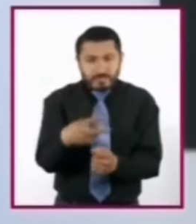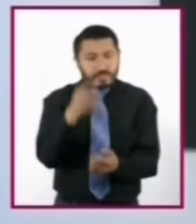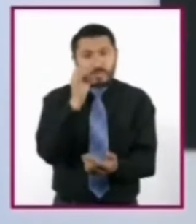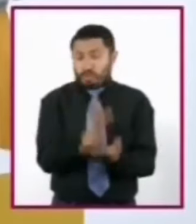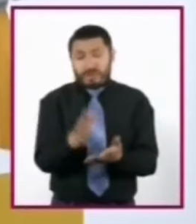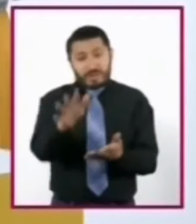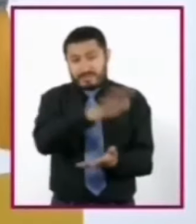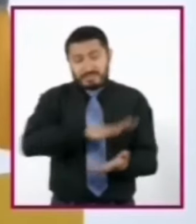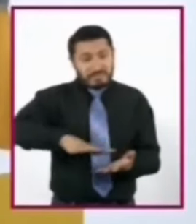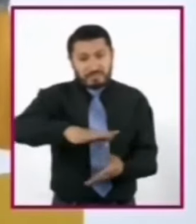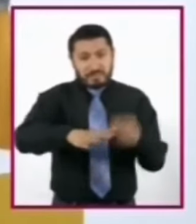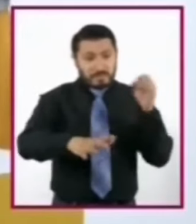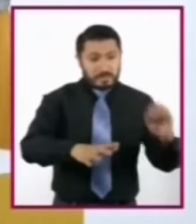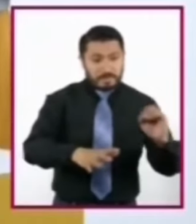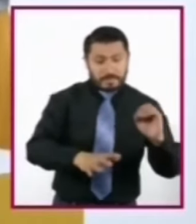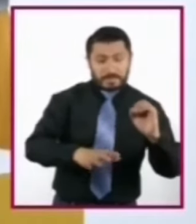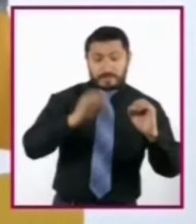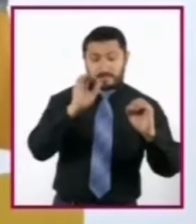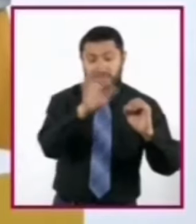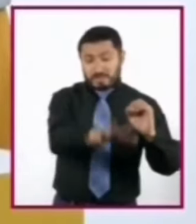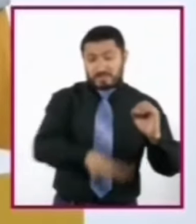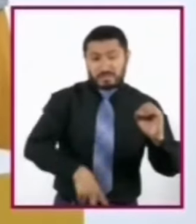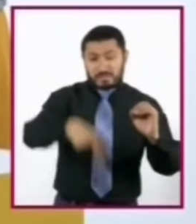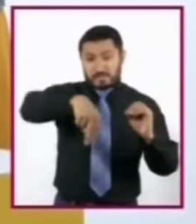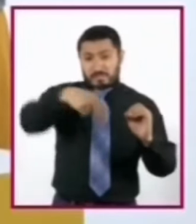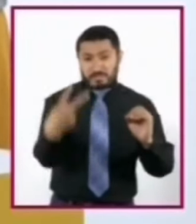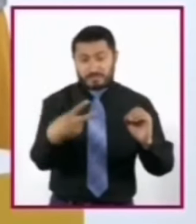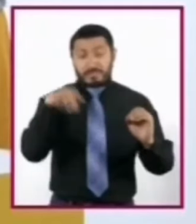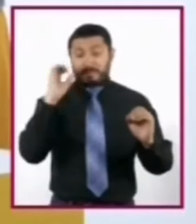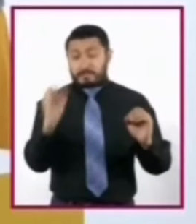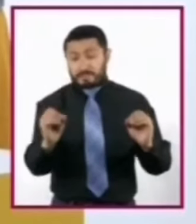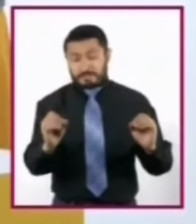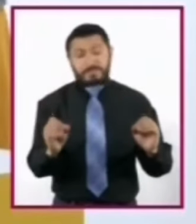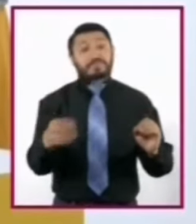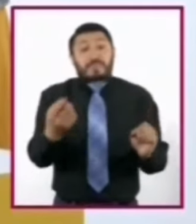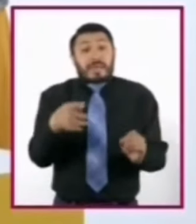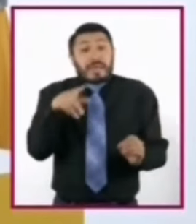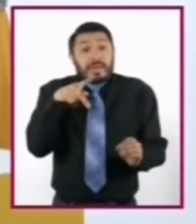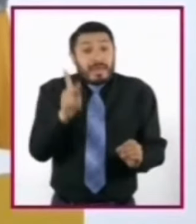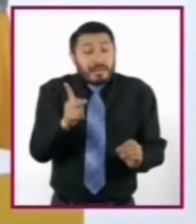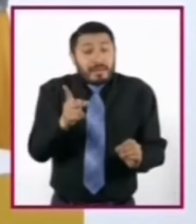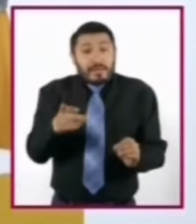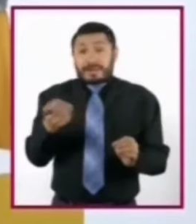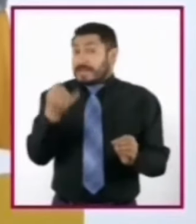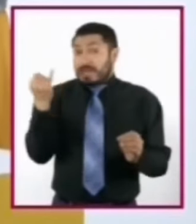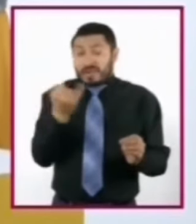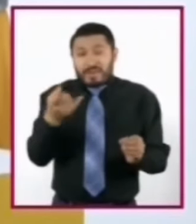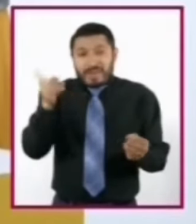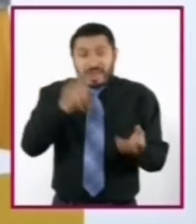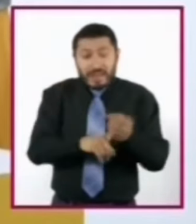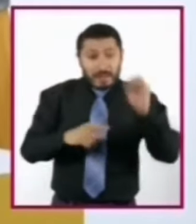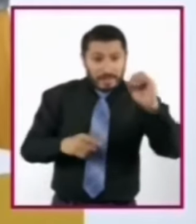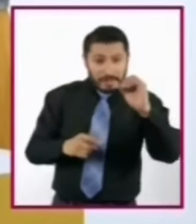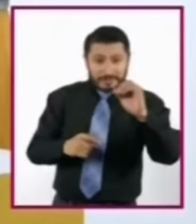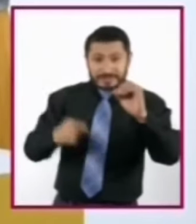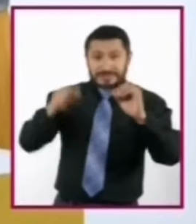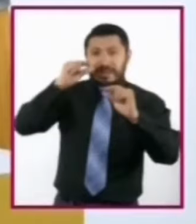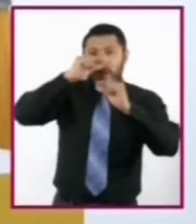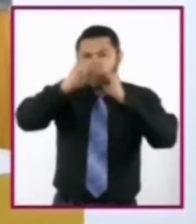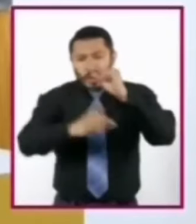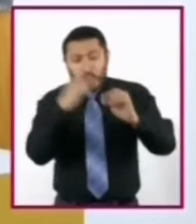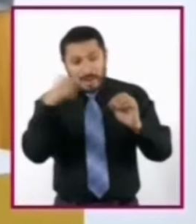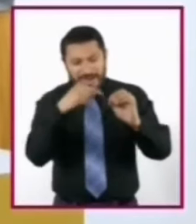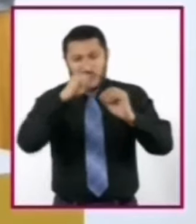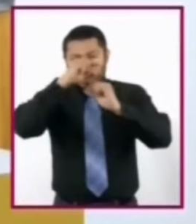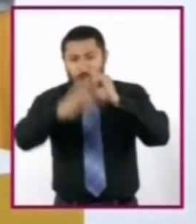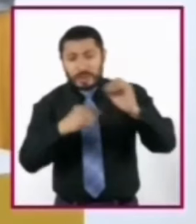espacio vacío. Incluso dentro de los propios átomos tenemos espacio vacío. Hay que recordar